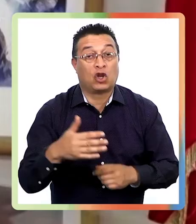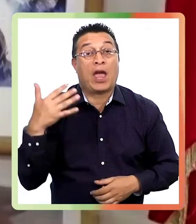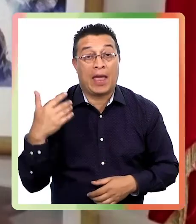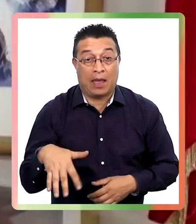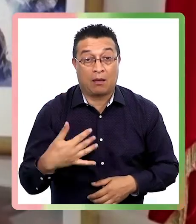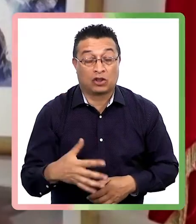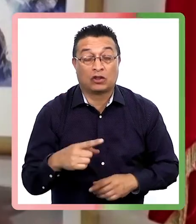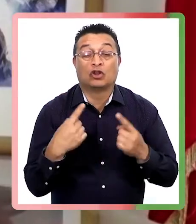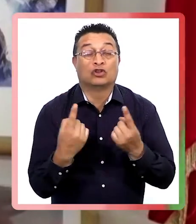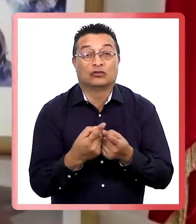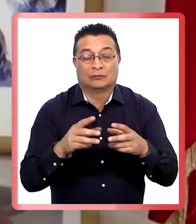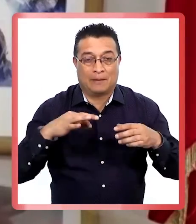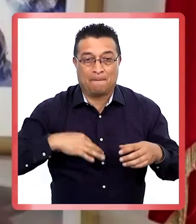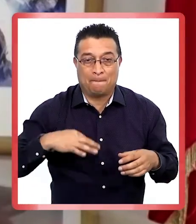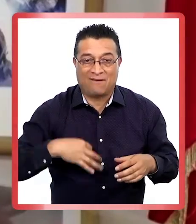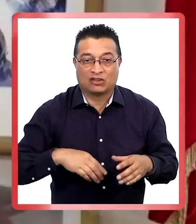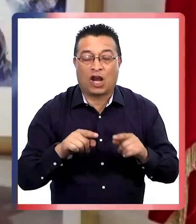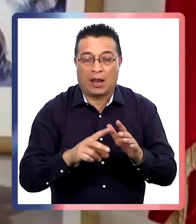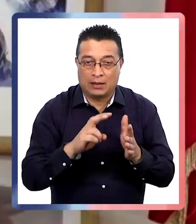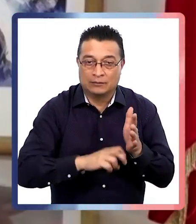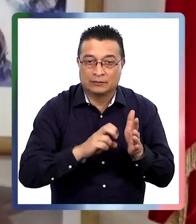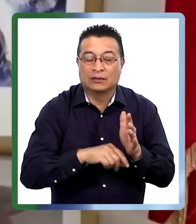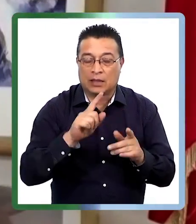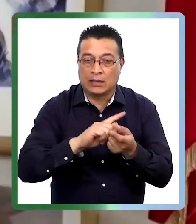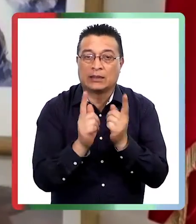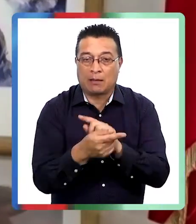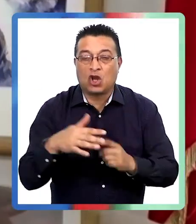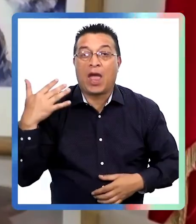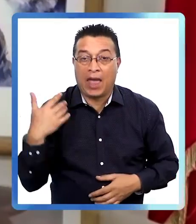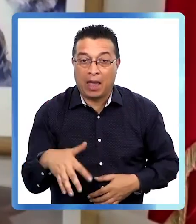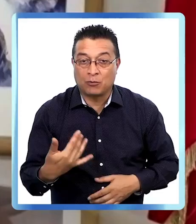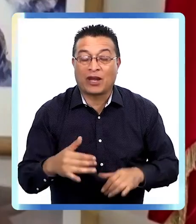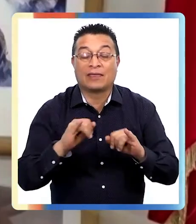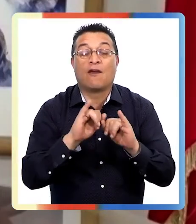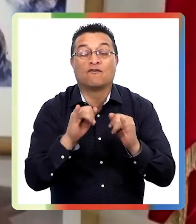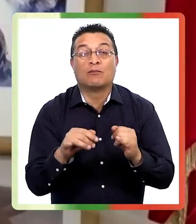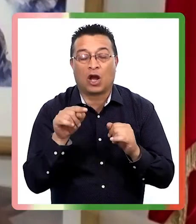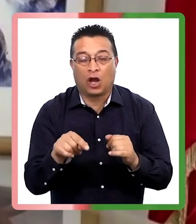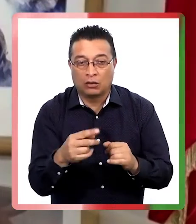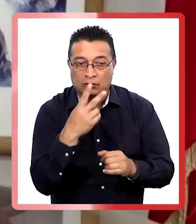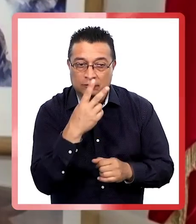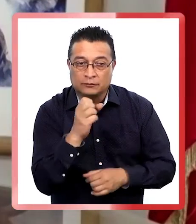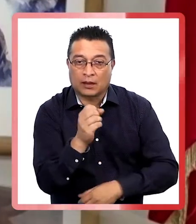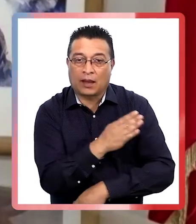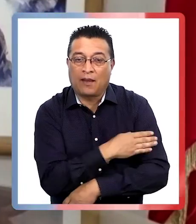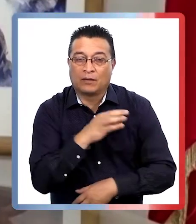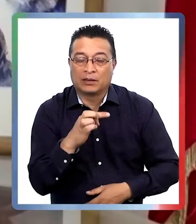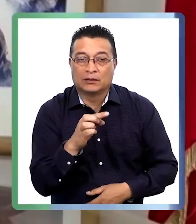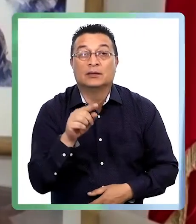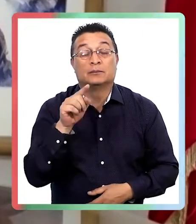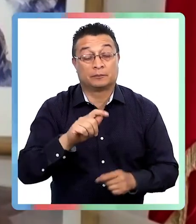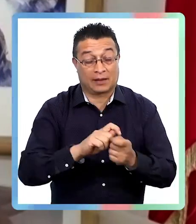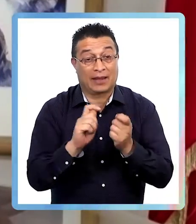muy importante en todo lo que es la educación previsional, un cambio muy importante a la forma como al día de hoy están operando las AFP.